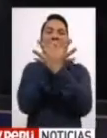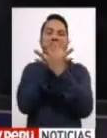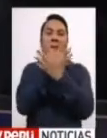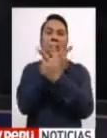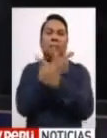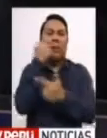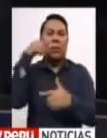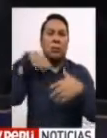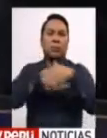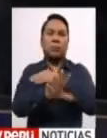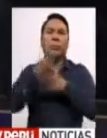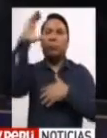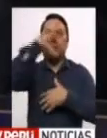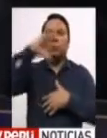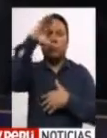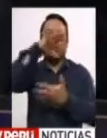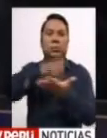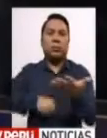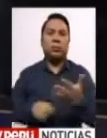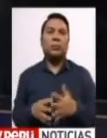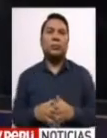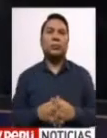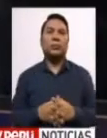se ha realizado en una cárcel a nivel nacional.